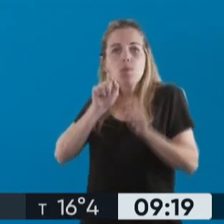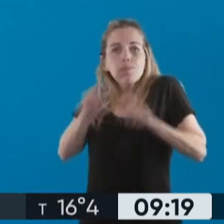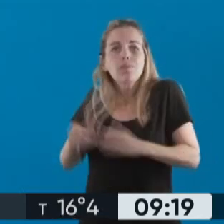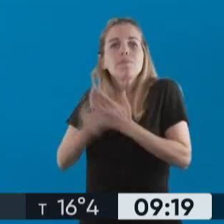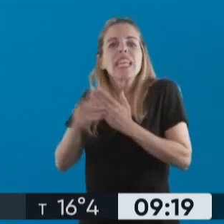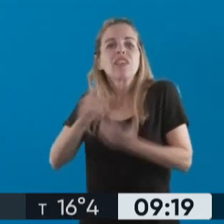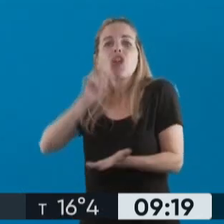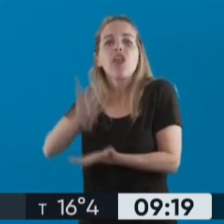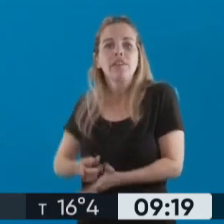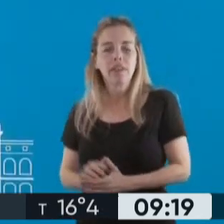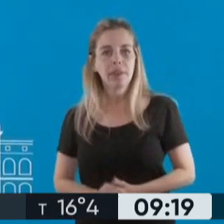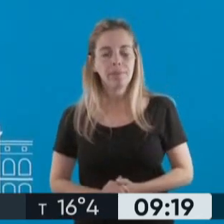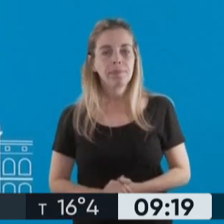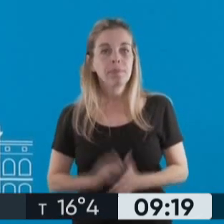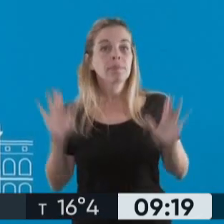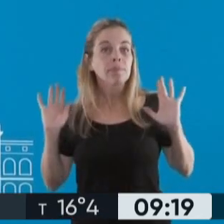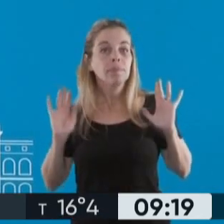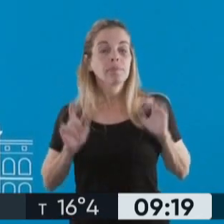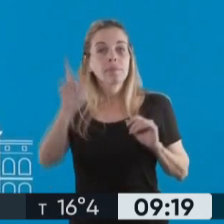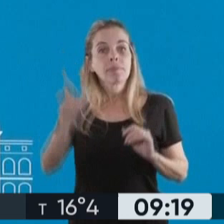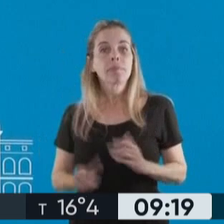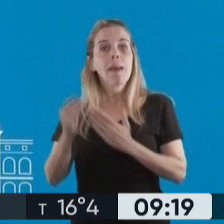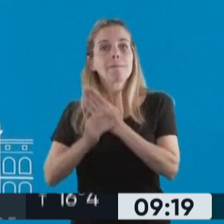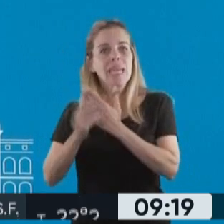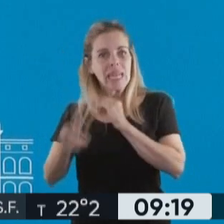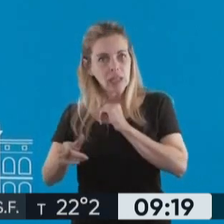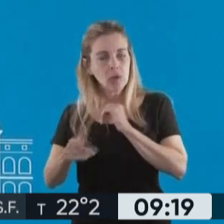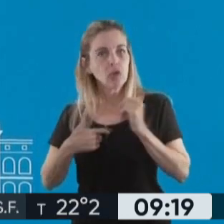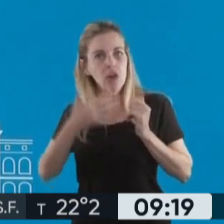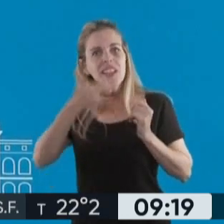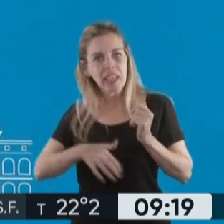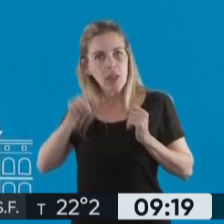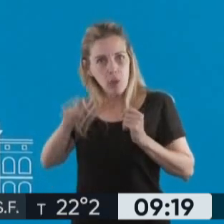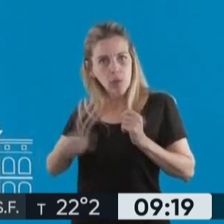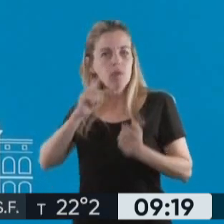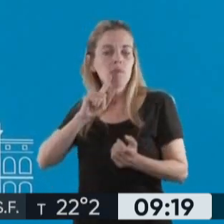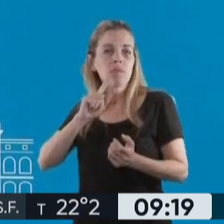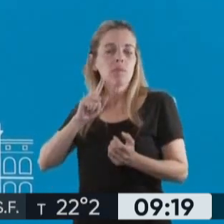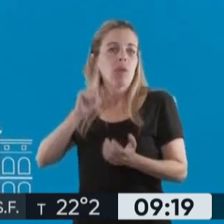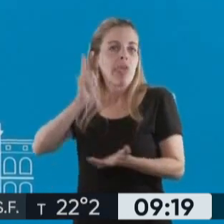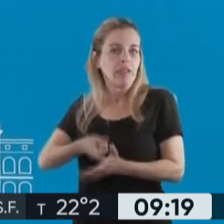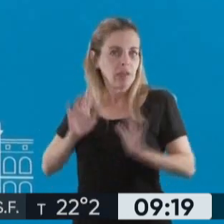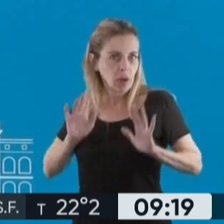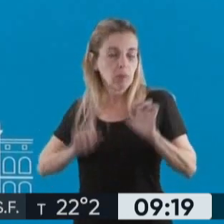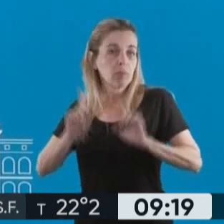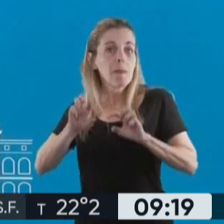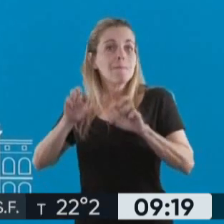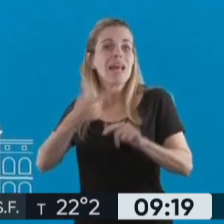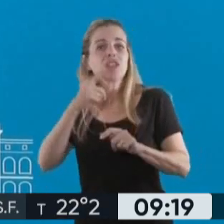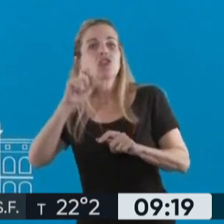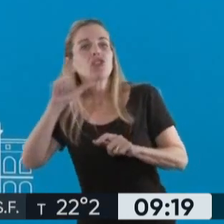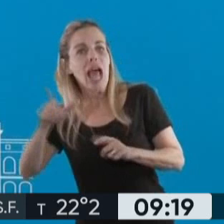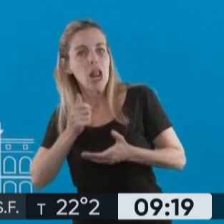El argumento del ministro, que me parece atendible, es que determinados planes se dan para llevar